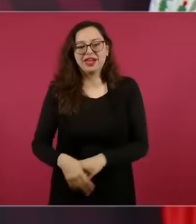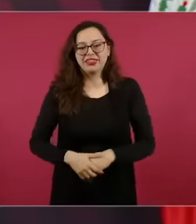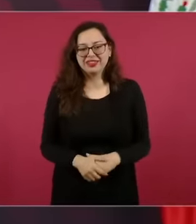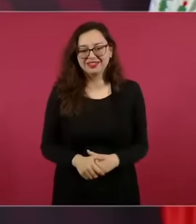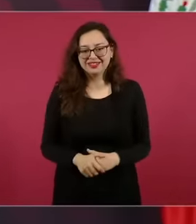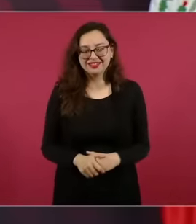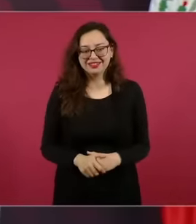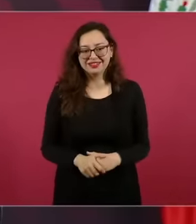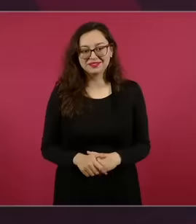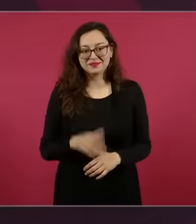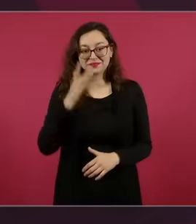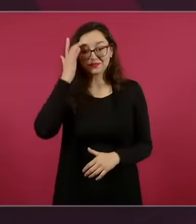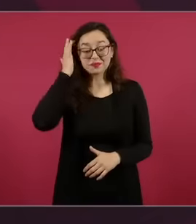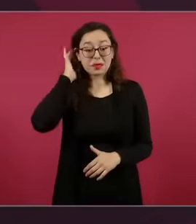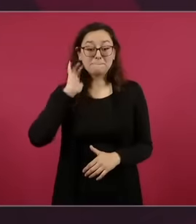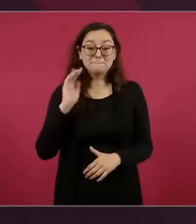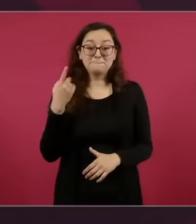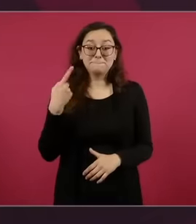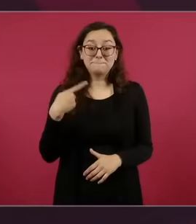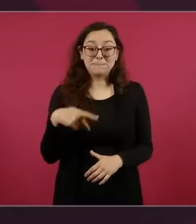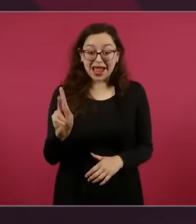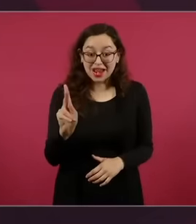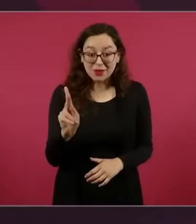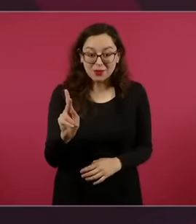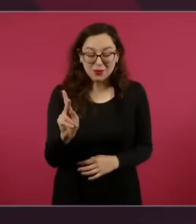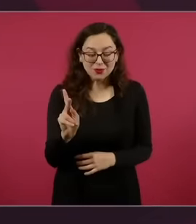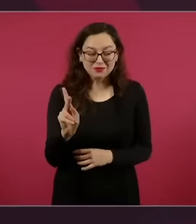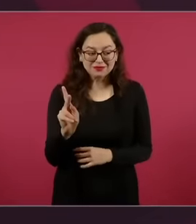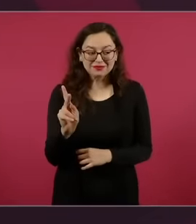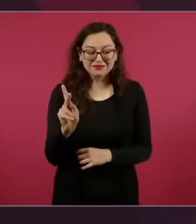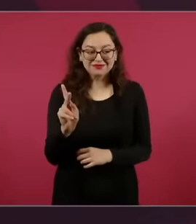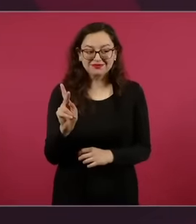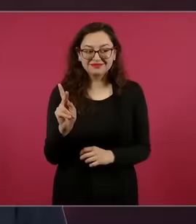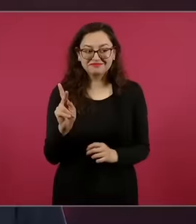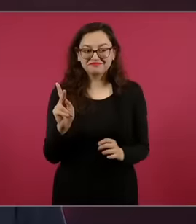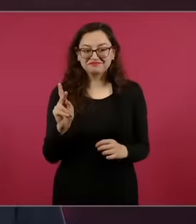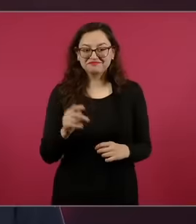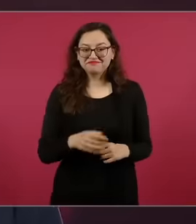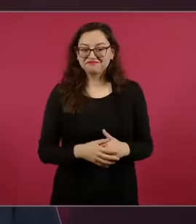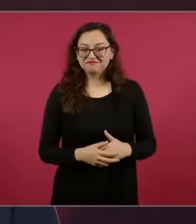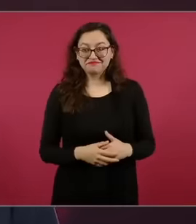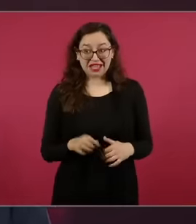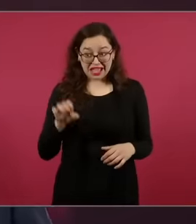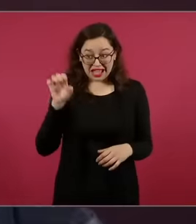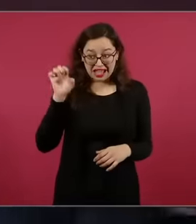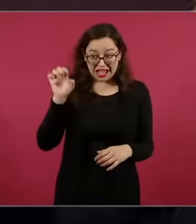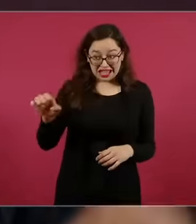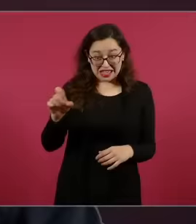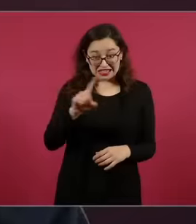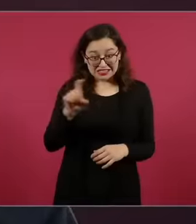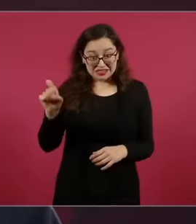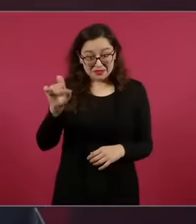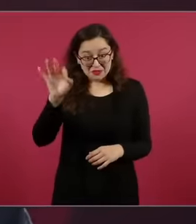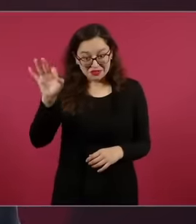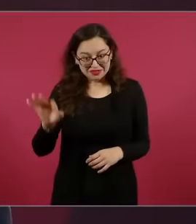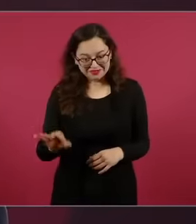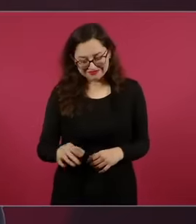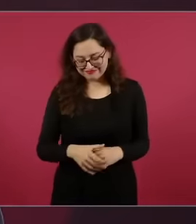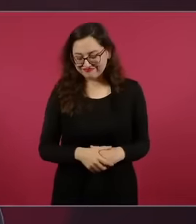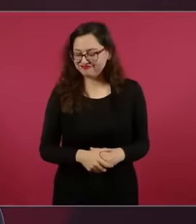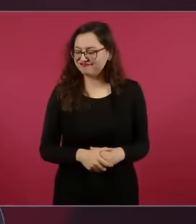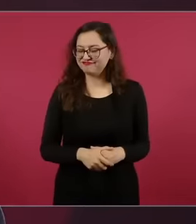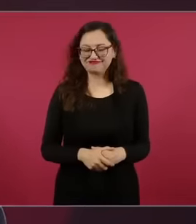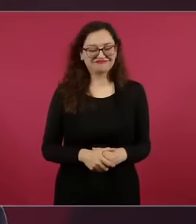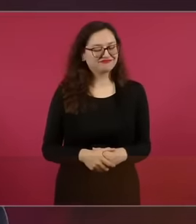Nada más que el pueblo es mucha pieza. Y aquí